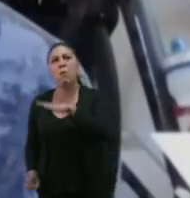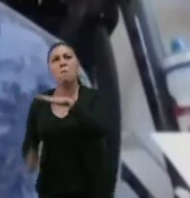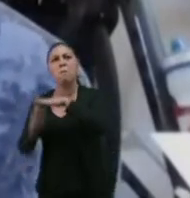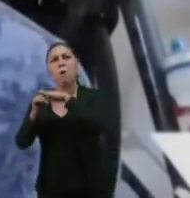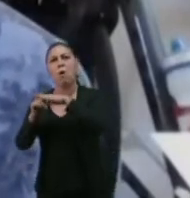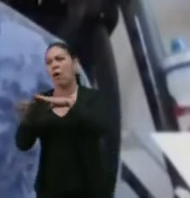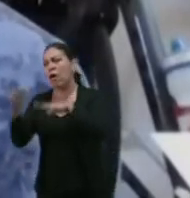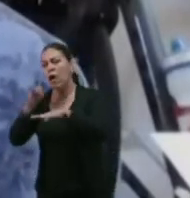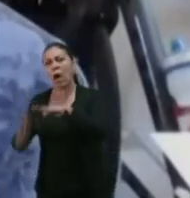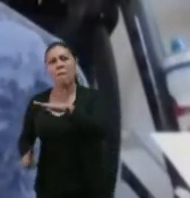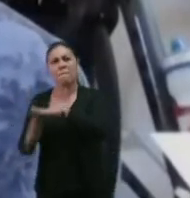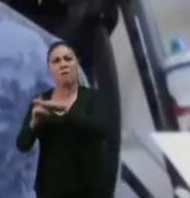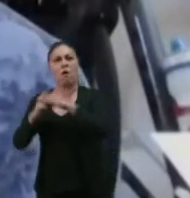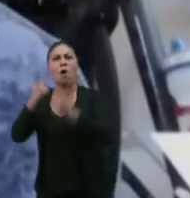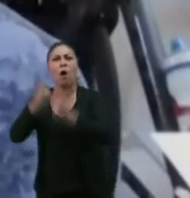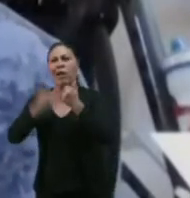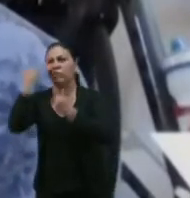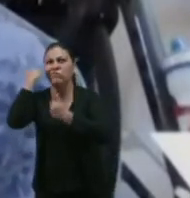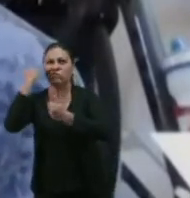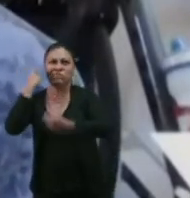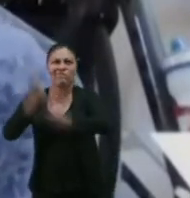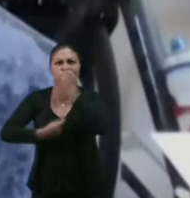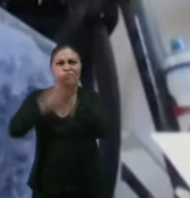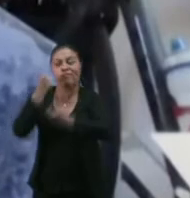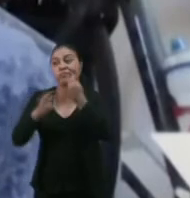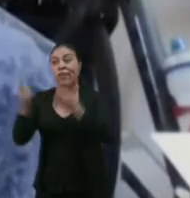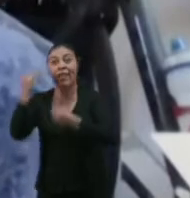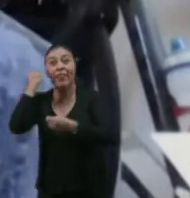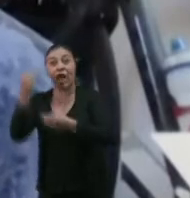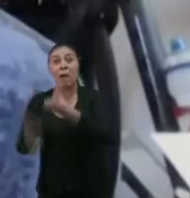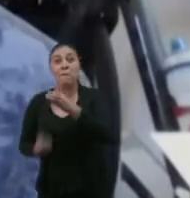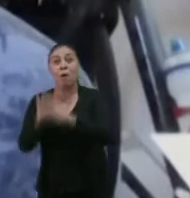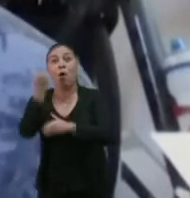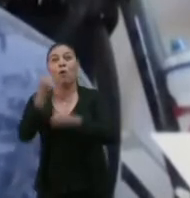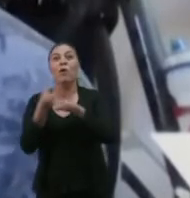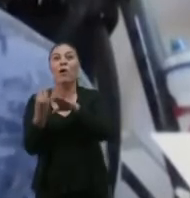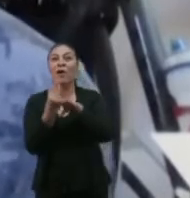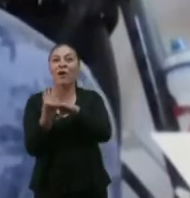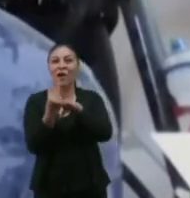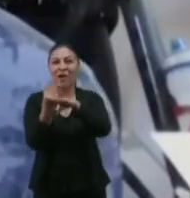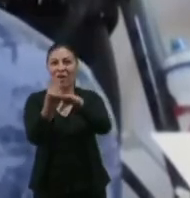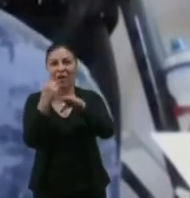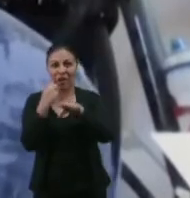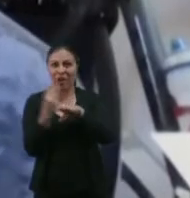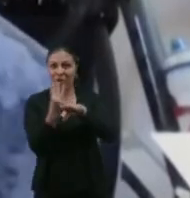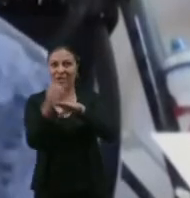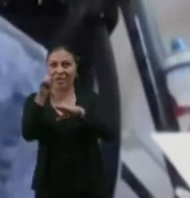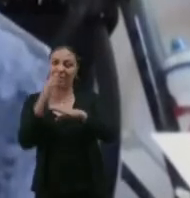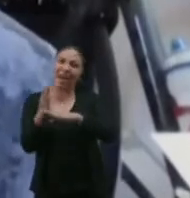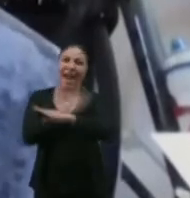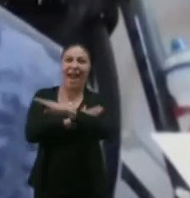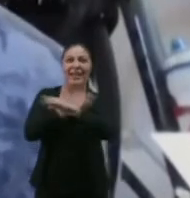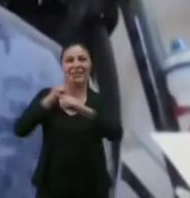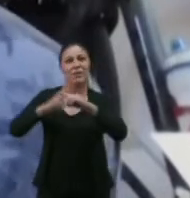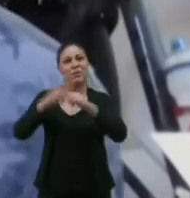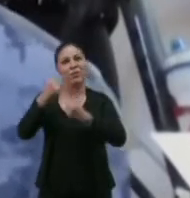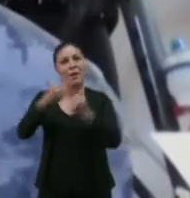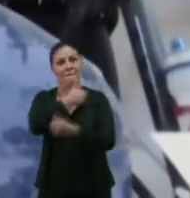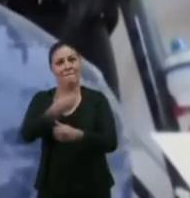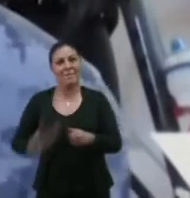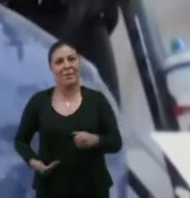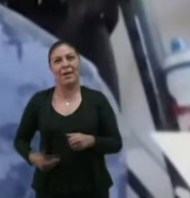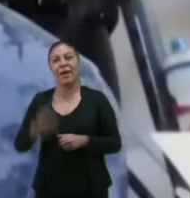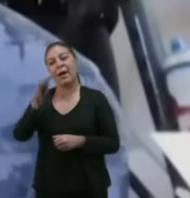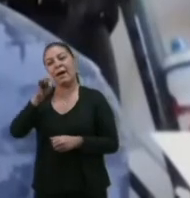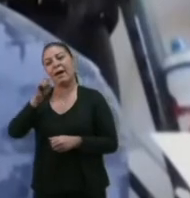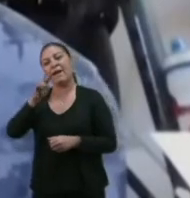Nación Emprendimiento, y es el fundador de Waze y también fue presidente de MOVEit y fue la persona que me presentó para ser